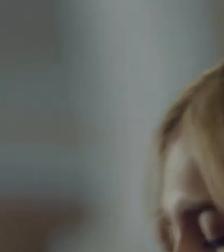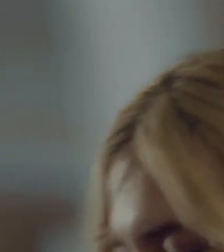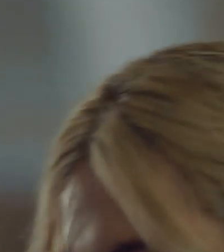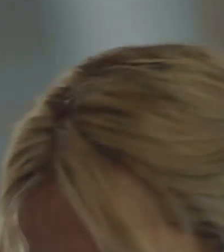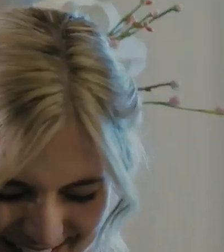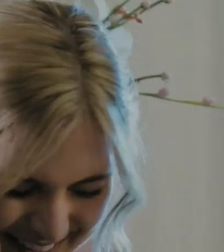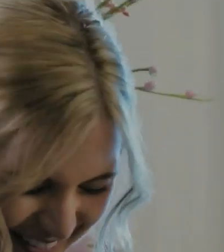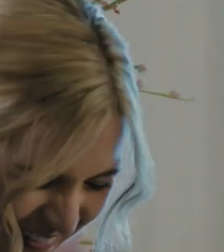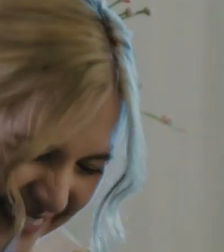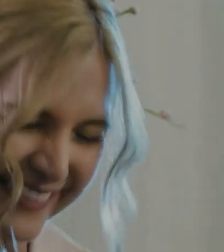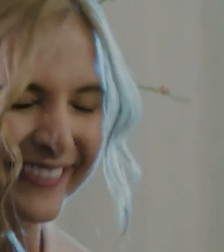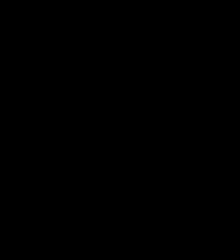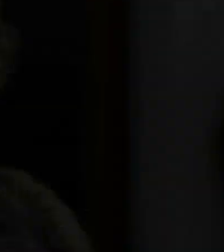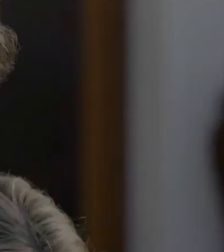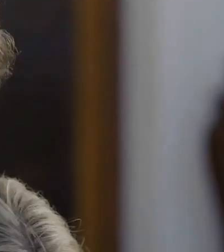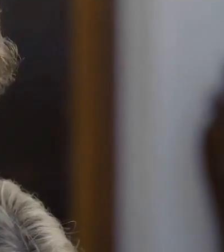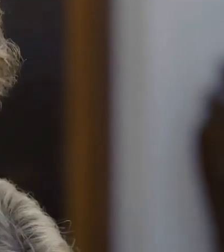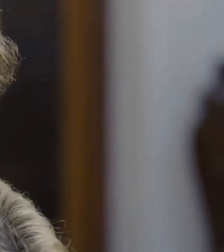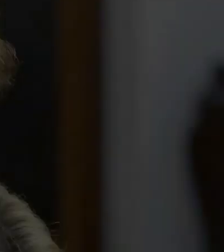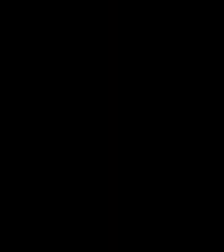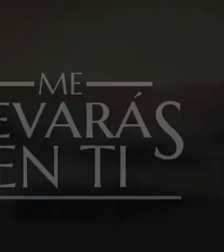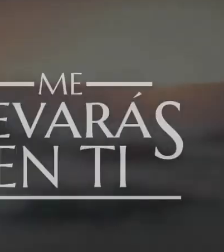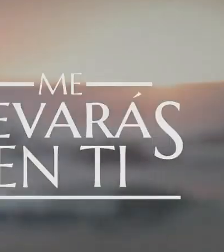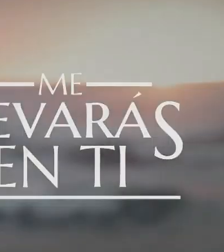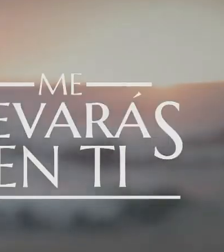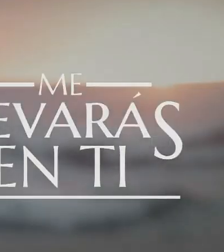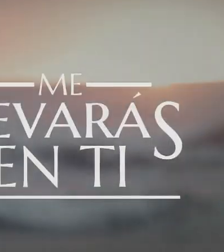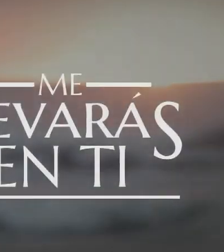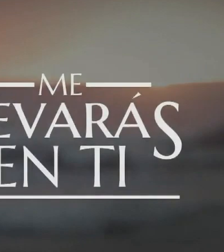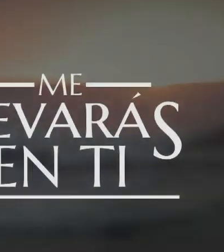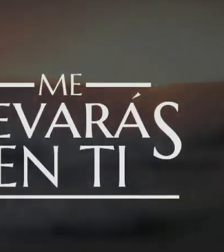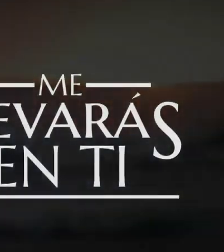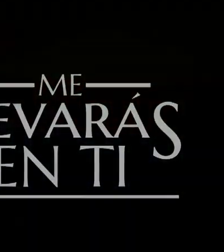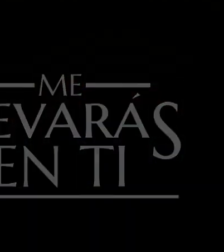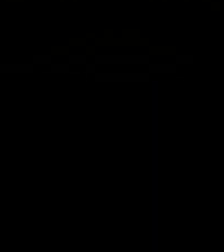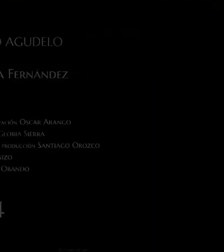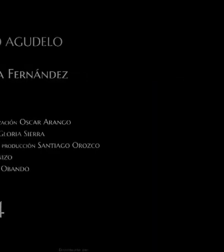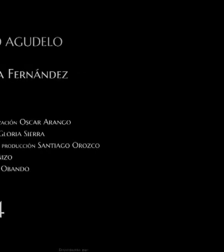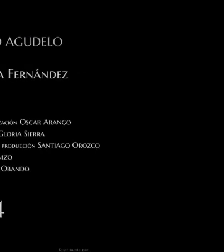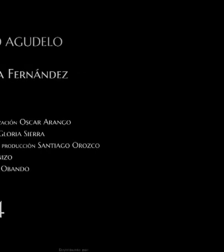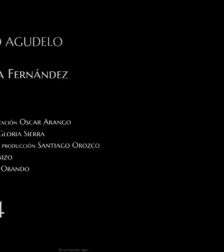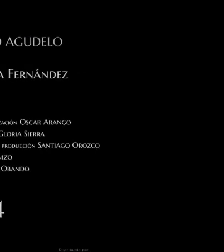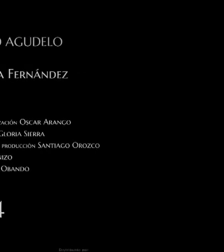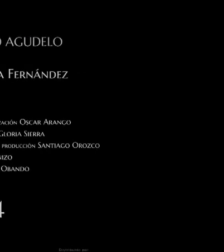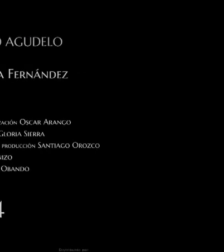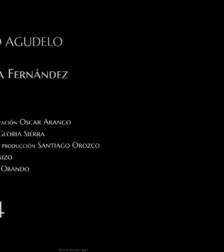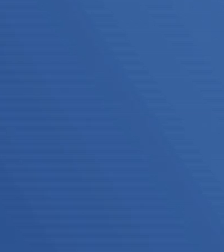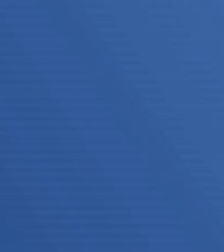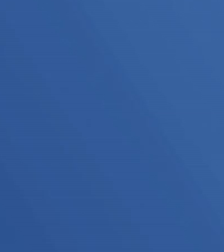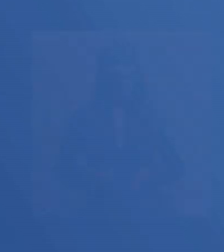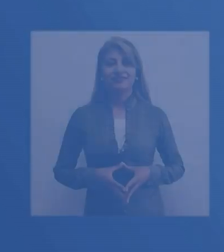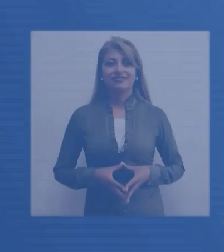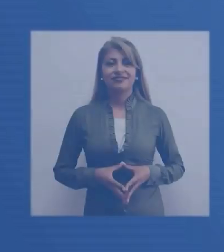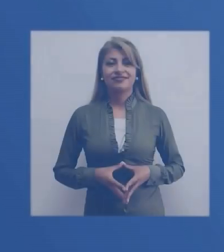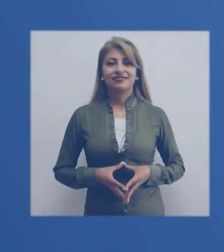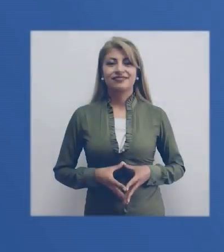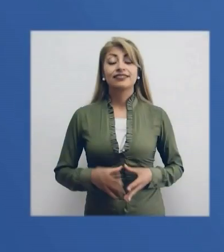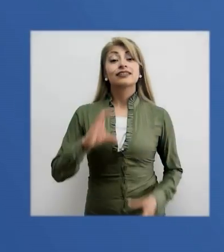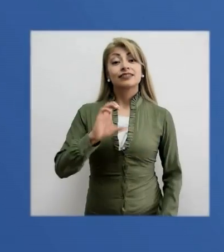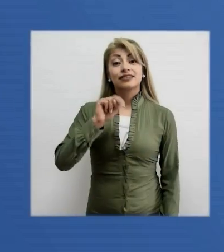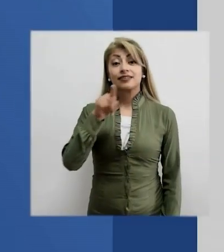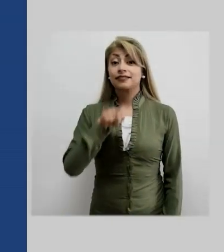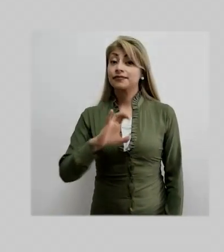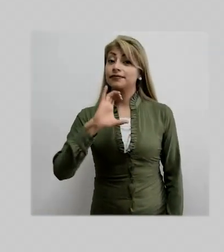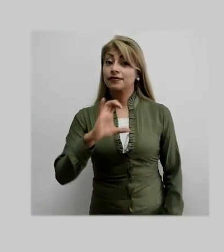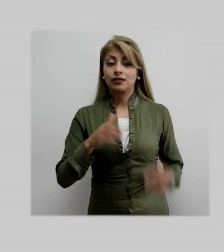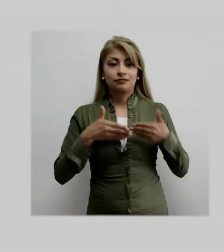Se enamora de una condesa polaca. Tu Romeo no es noble. Me llevarás en ti. Estreno octubre 24. La